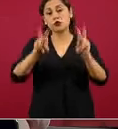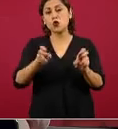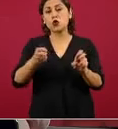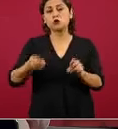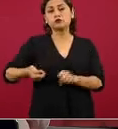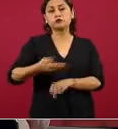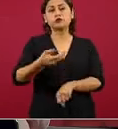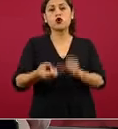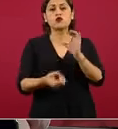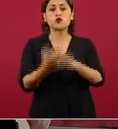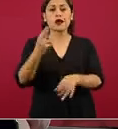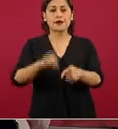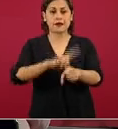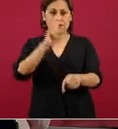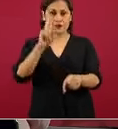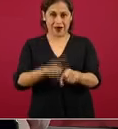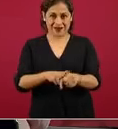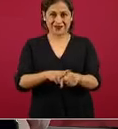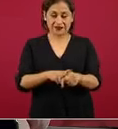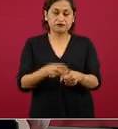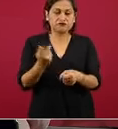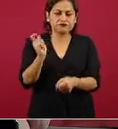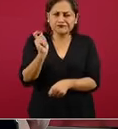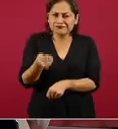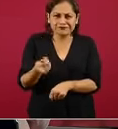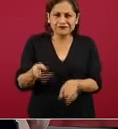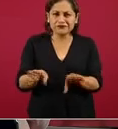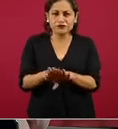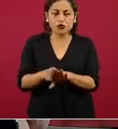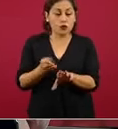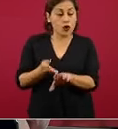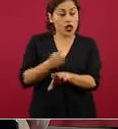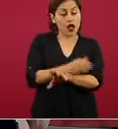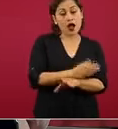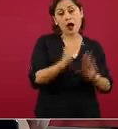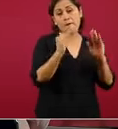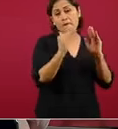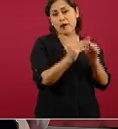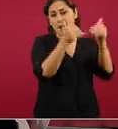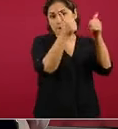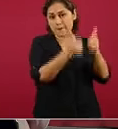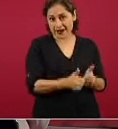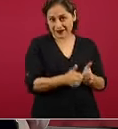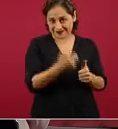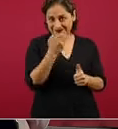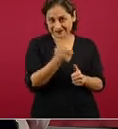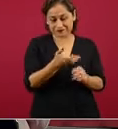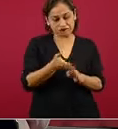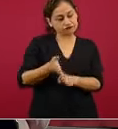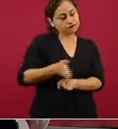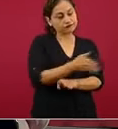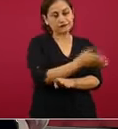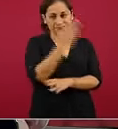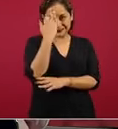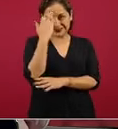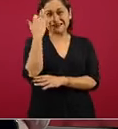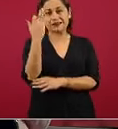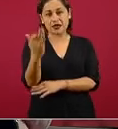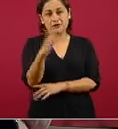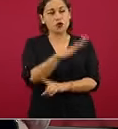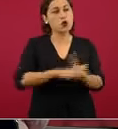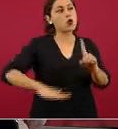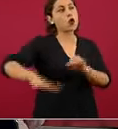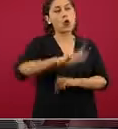normalidad, que lo que implicó es que después de la Jornada Nacional de Sana Distancia, donde se tenía una estrategia homogénea